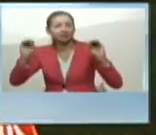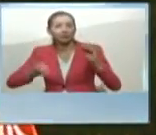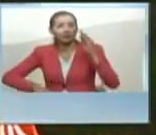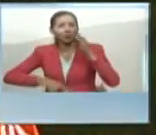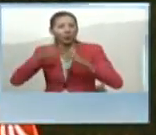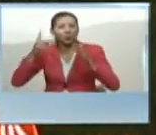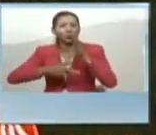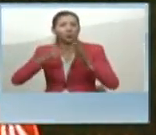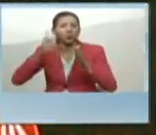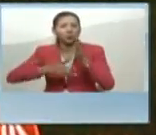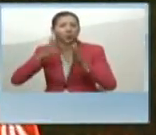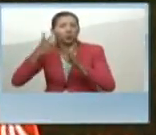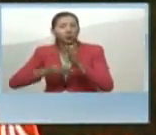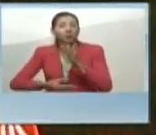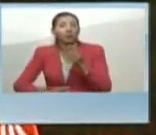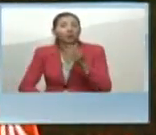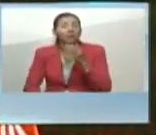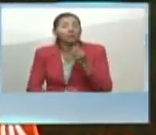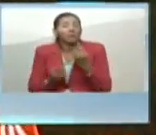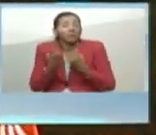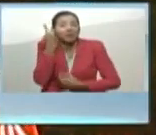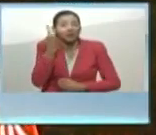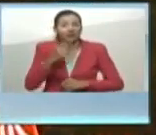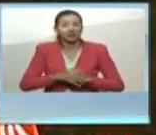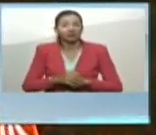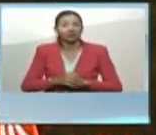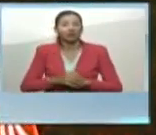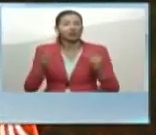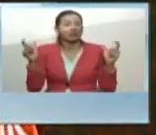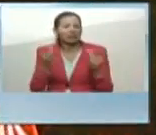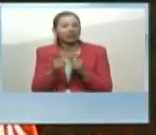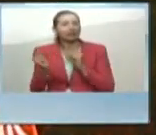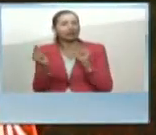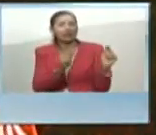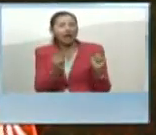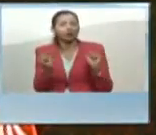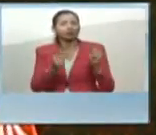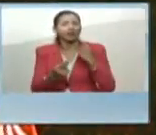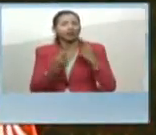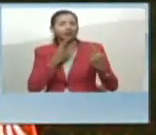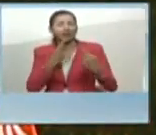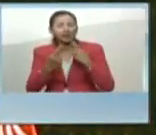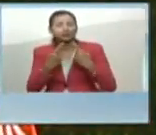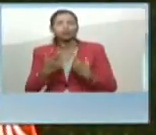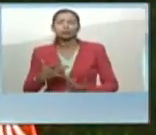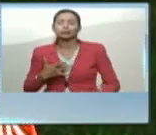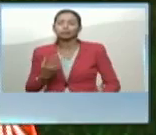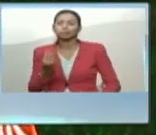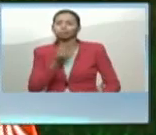empresariales. Y a mí me queda, después de todo esto, lo que tengo un sabor amargo.